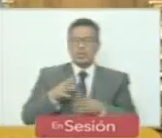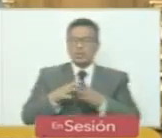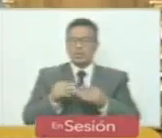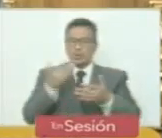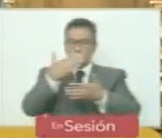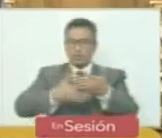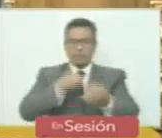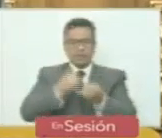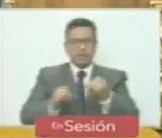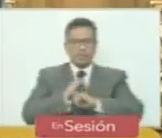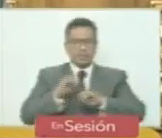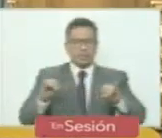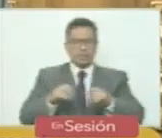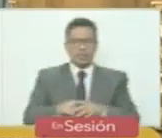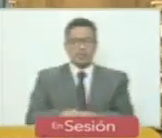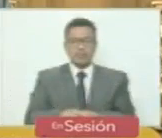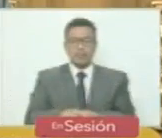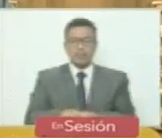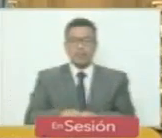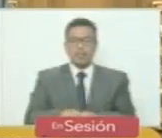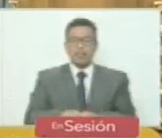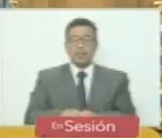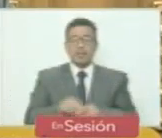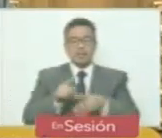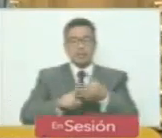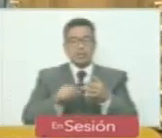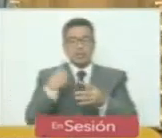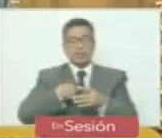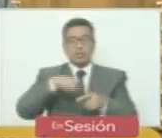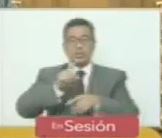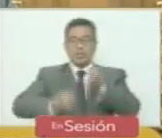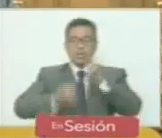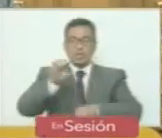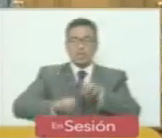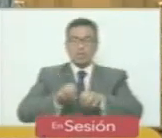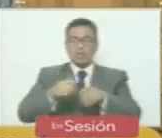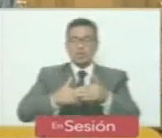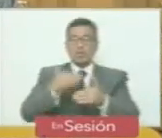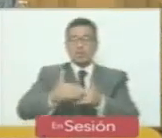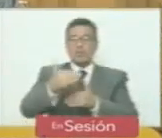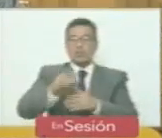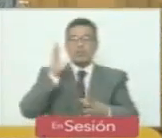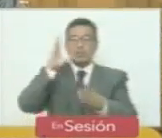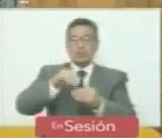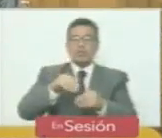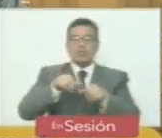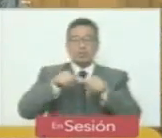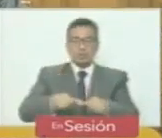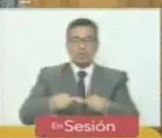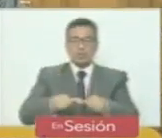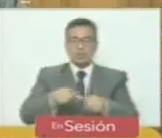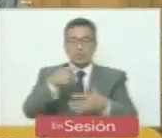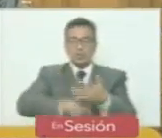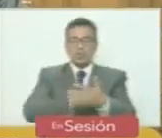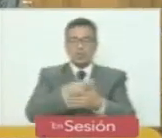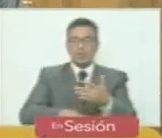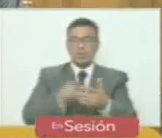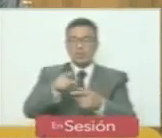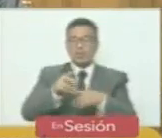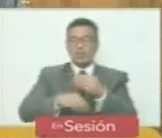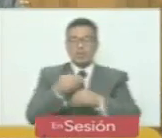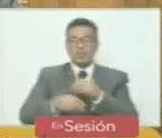encuentra finalizada. Por el contrario, únicamente se ha evaluado tal como fue adelantado, si resulta razonable, mantener la debida de prohibición de salida